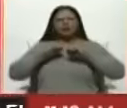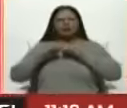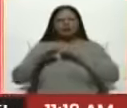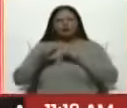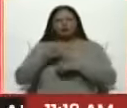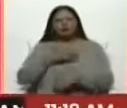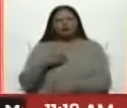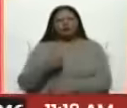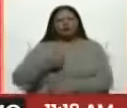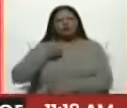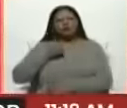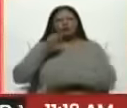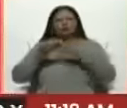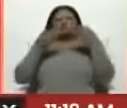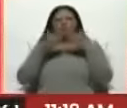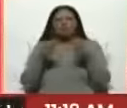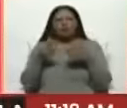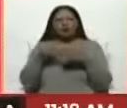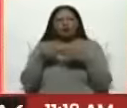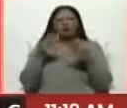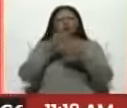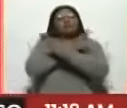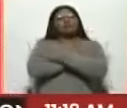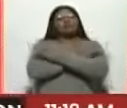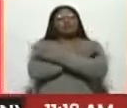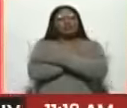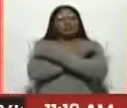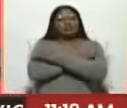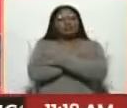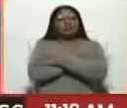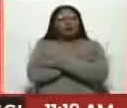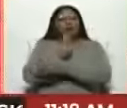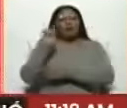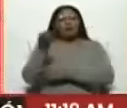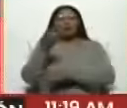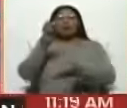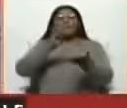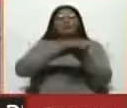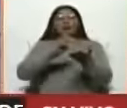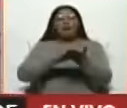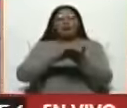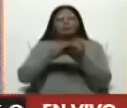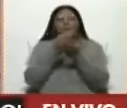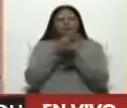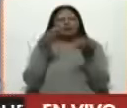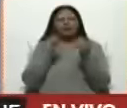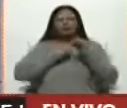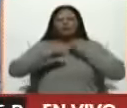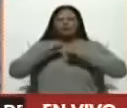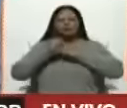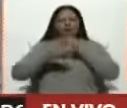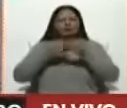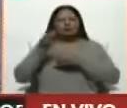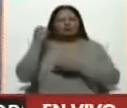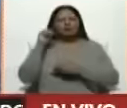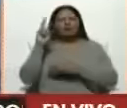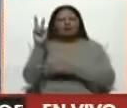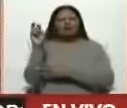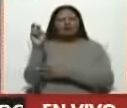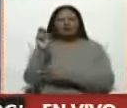Quiero aprovechar para hacer públicamente aquí una felicitación a Guatire y a Miranda por la extraordinaria movilización del pasado